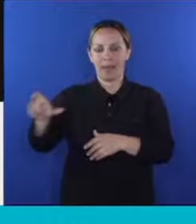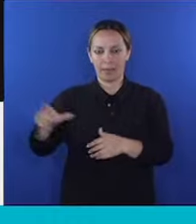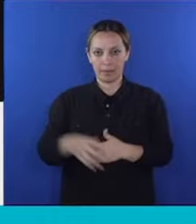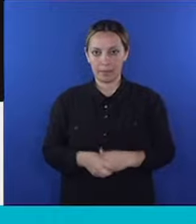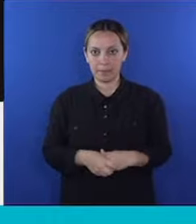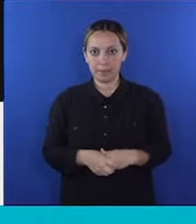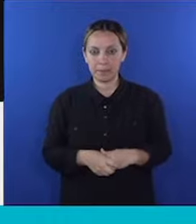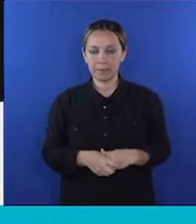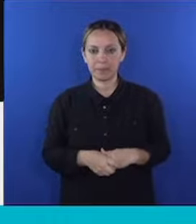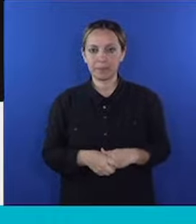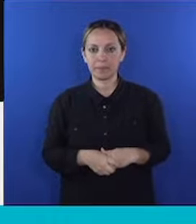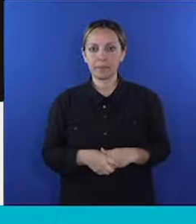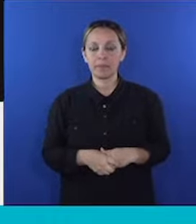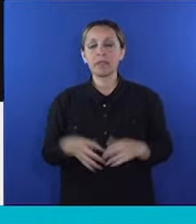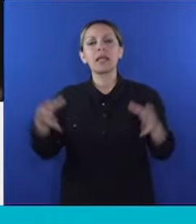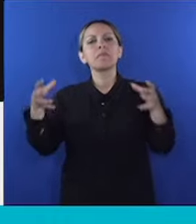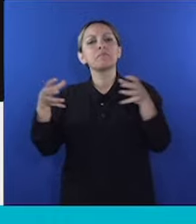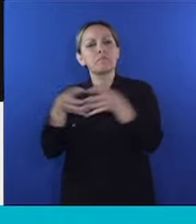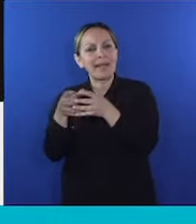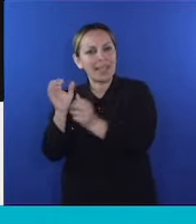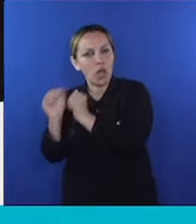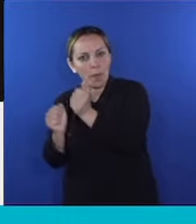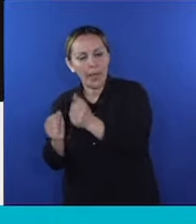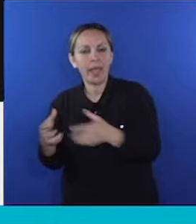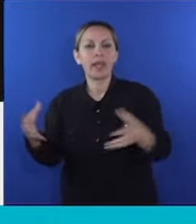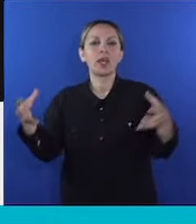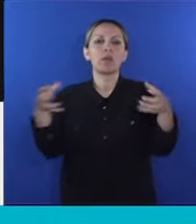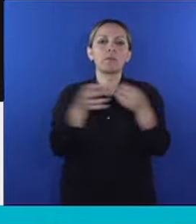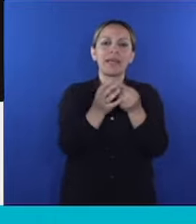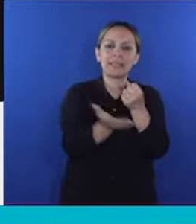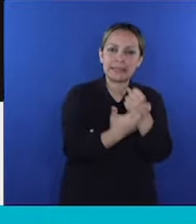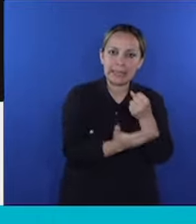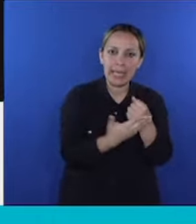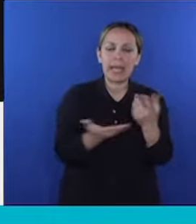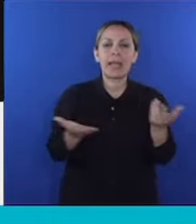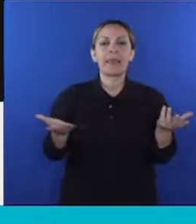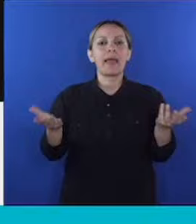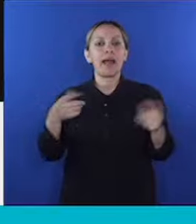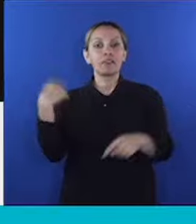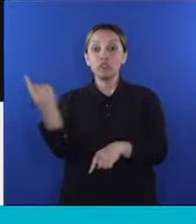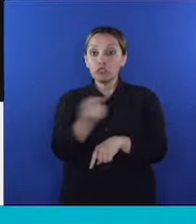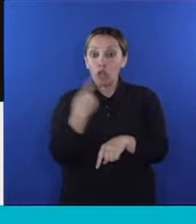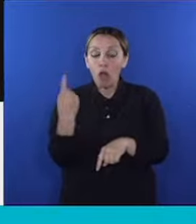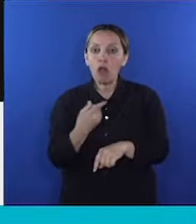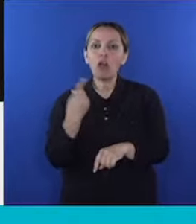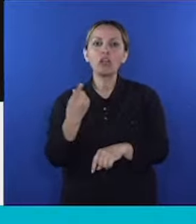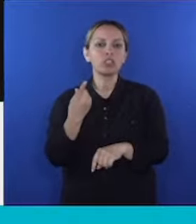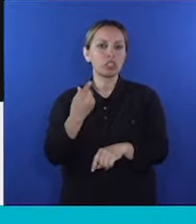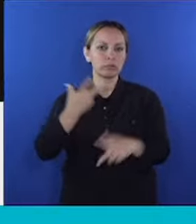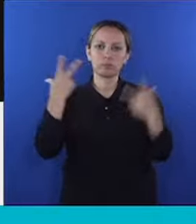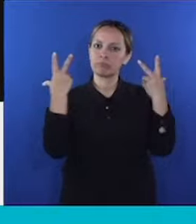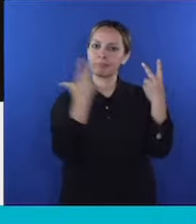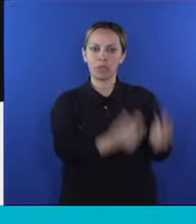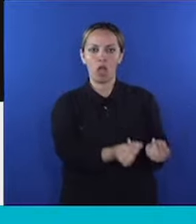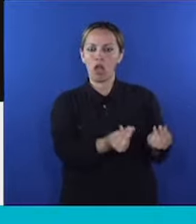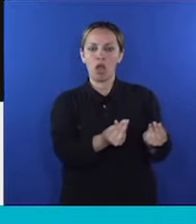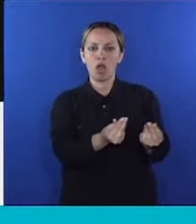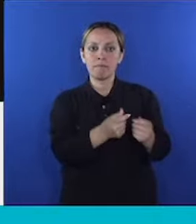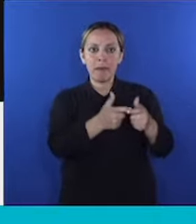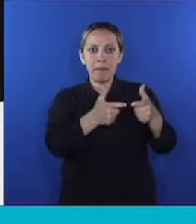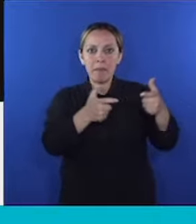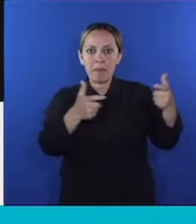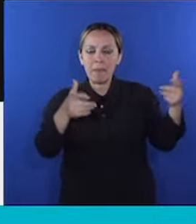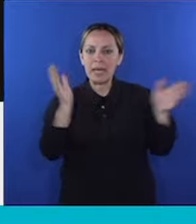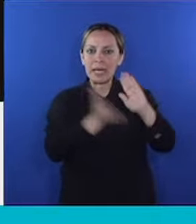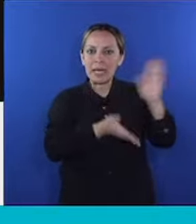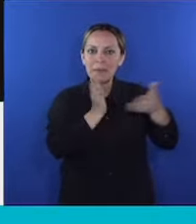desde el partido obrero del conjunto de la fuerza del frente de izquierda rechazamos el aumento de represión que trata de